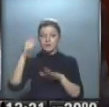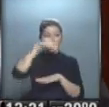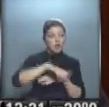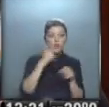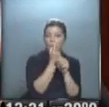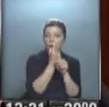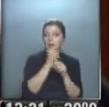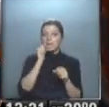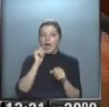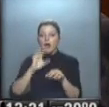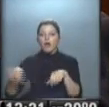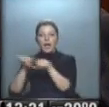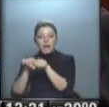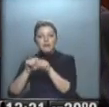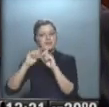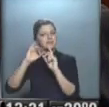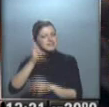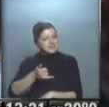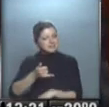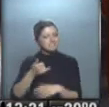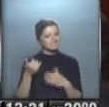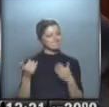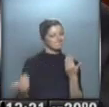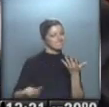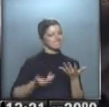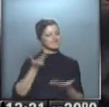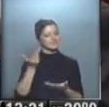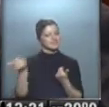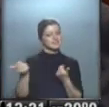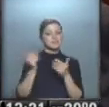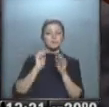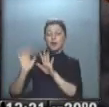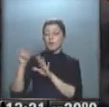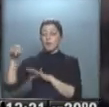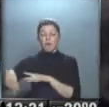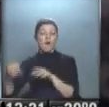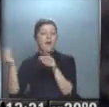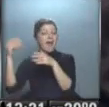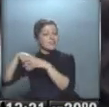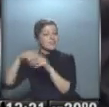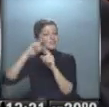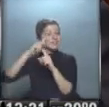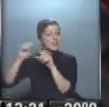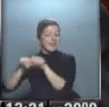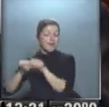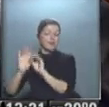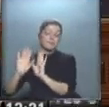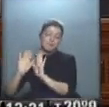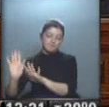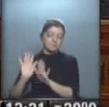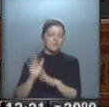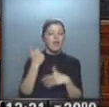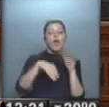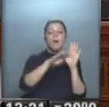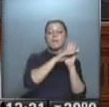cable. Creo yo que porque como Clarín no tiene satélite y tiene cable, también lo acomodan en esa situación. Pasa lo mismo en el apartado 2, en relación a